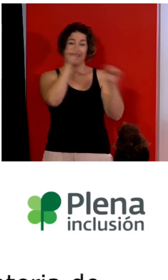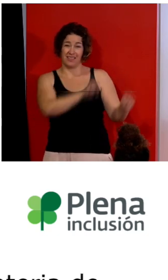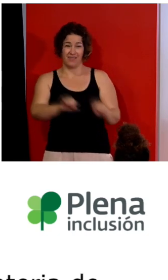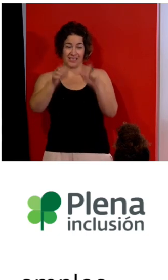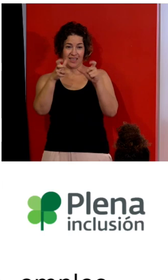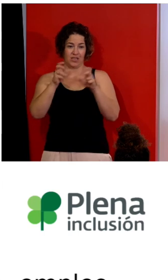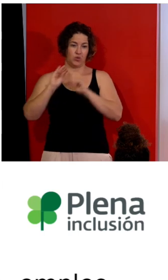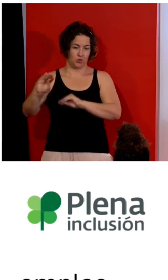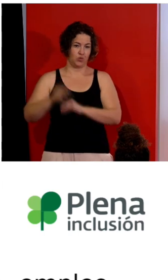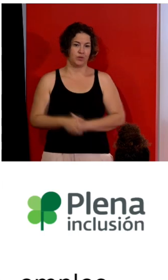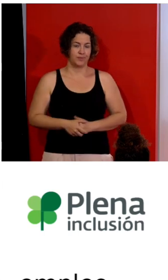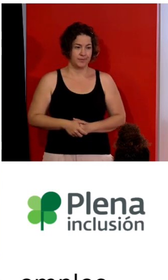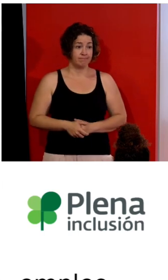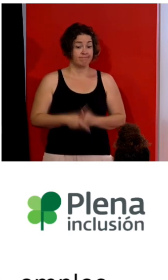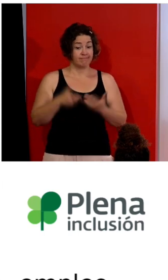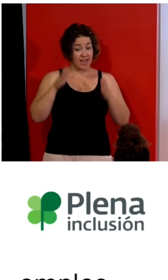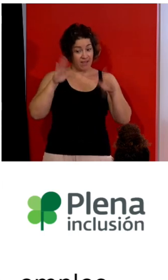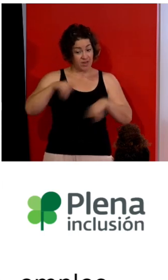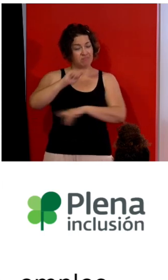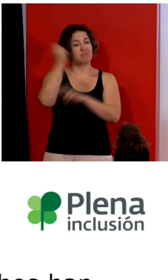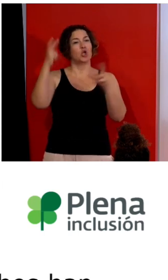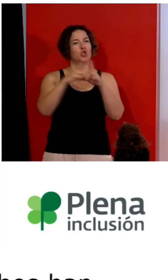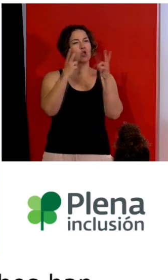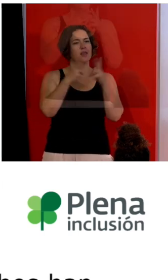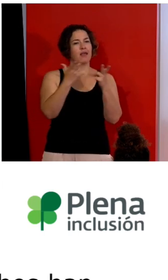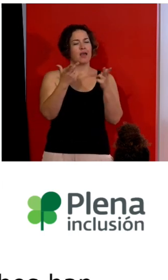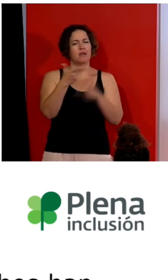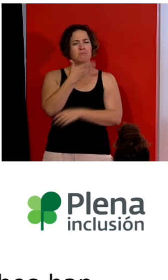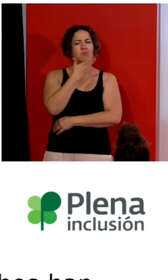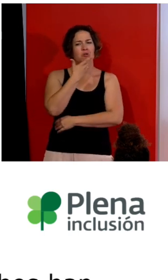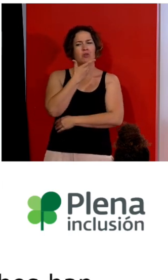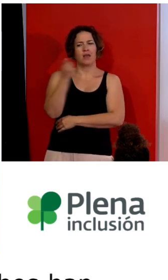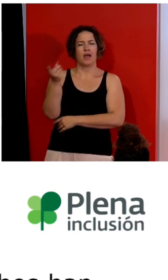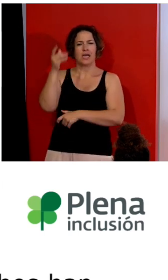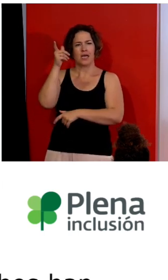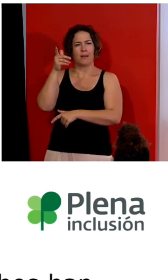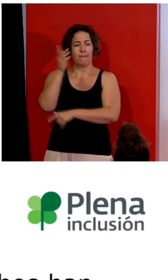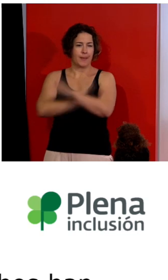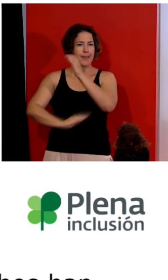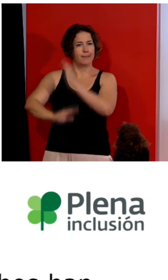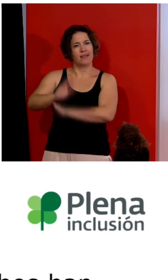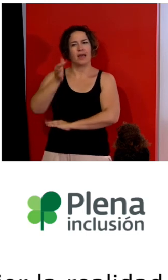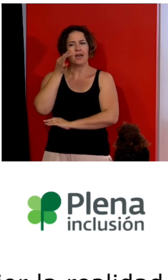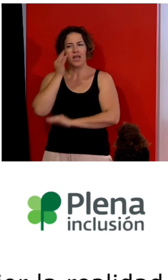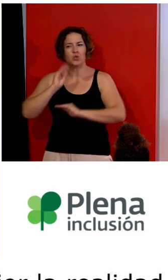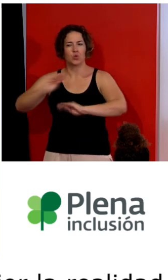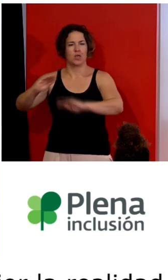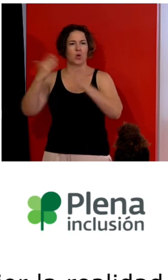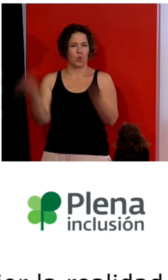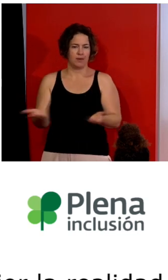sus derechos han logrado que la sociedad conozca mejor la realidad de las personas con discapacidad